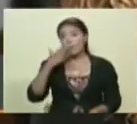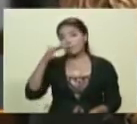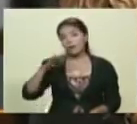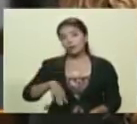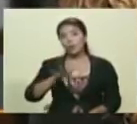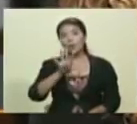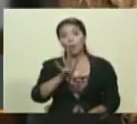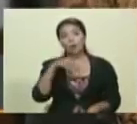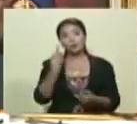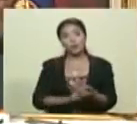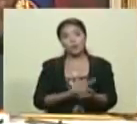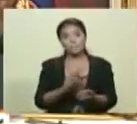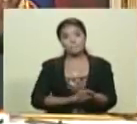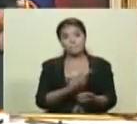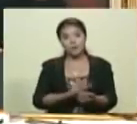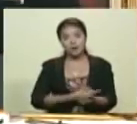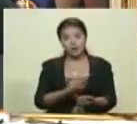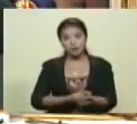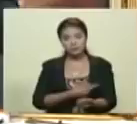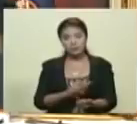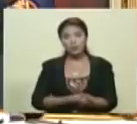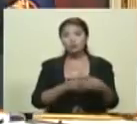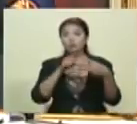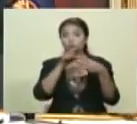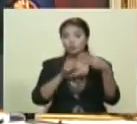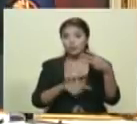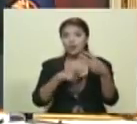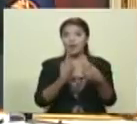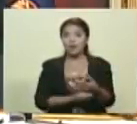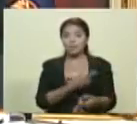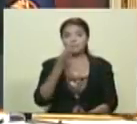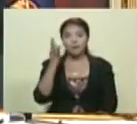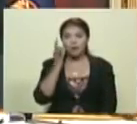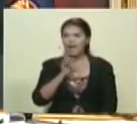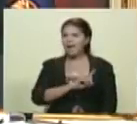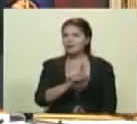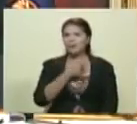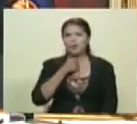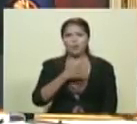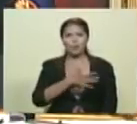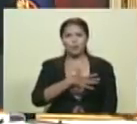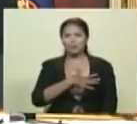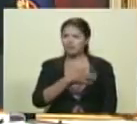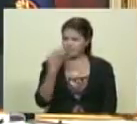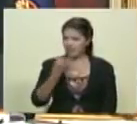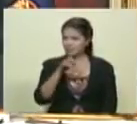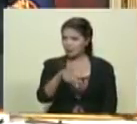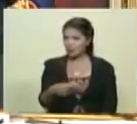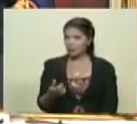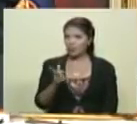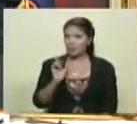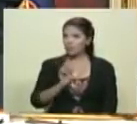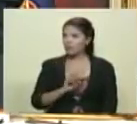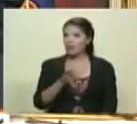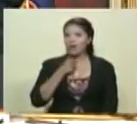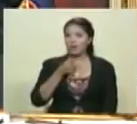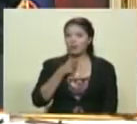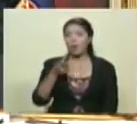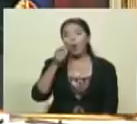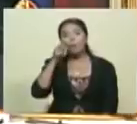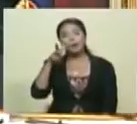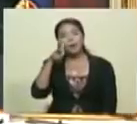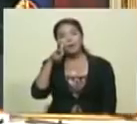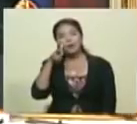cuatro hermanos. Y mis son tres hermanas. Ella no le gusta que yo diga, ¿verdad, Víctor? Víctor, el camarógrafo que está